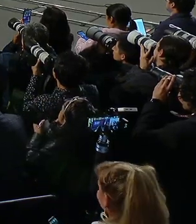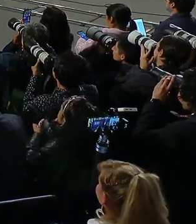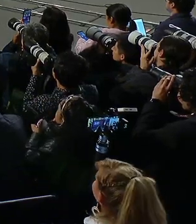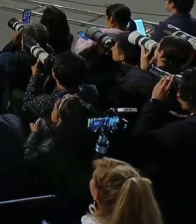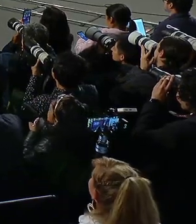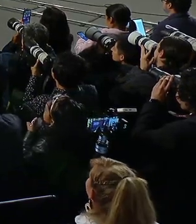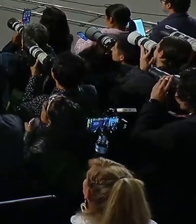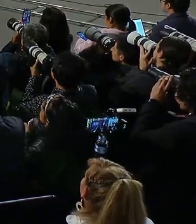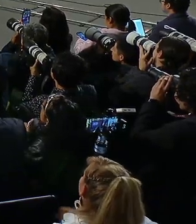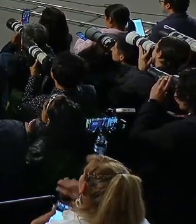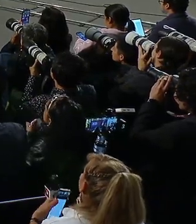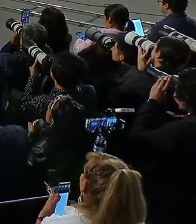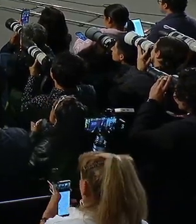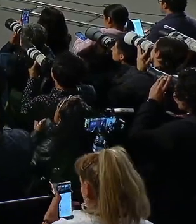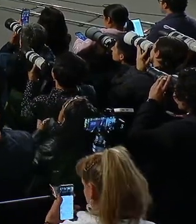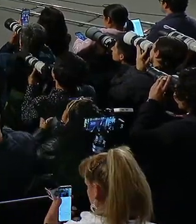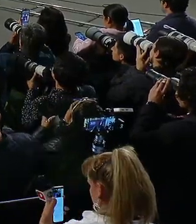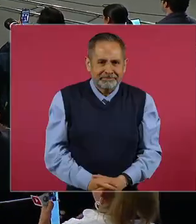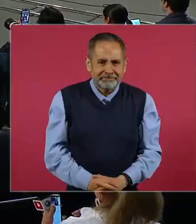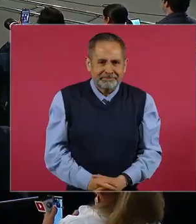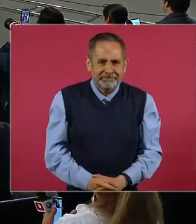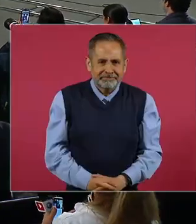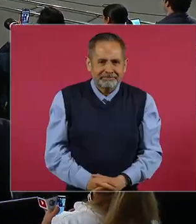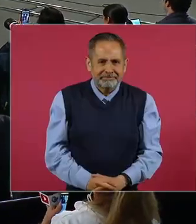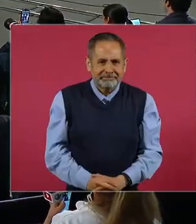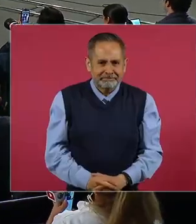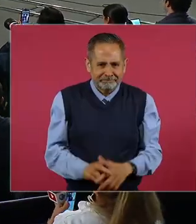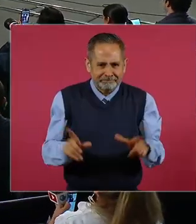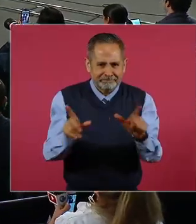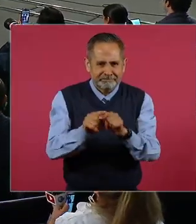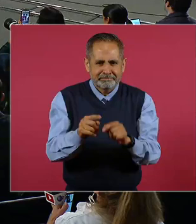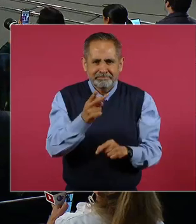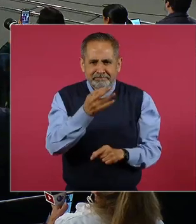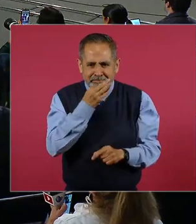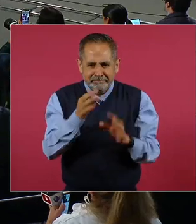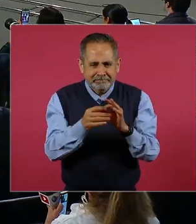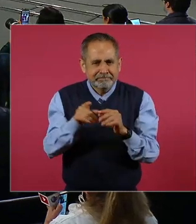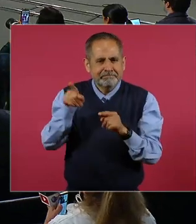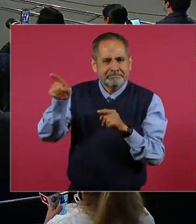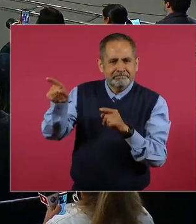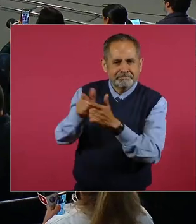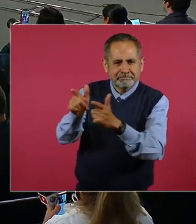Bueno, un par de minutos nada más en lo que se acomoda el mono blanco.